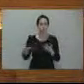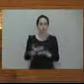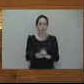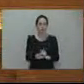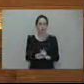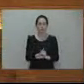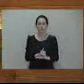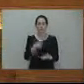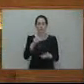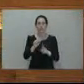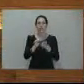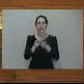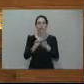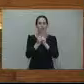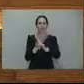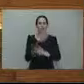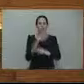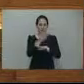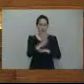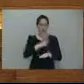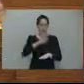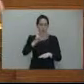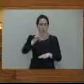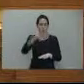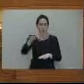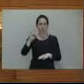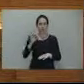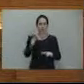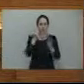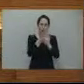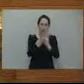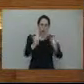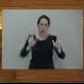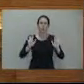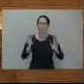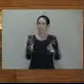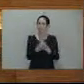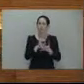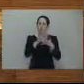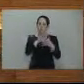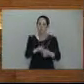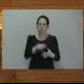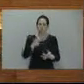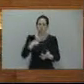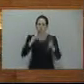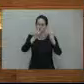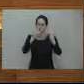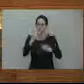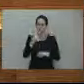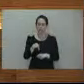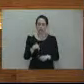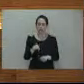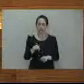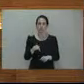el conjunto de enmiendas que se han introducido a propuesta de UPyD en este proyecto de ley, pero que van en esta línea y que, vuelvo a decir, sitúan